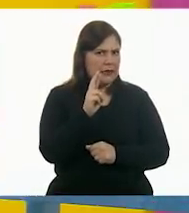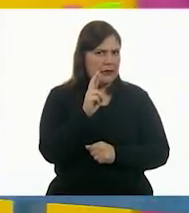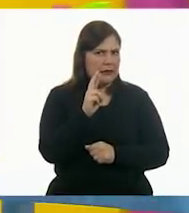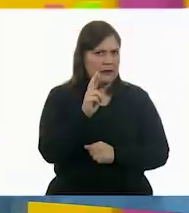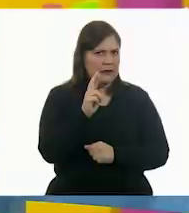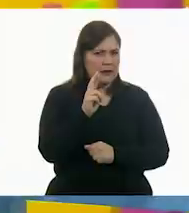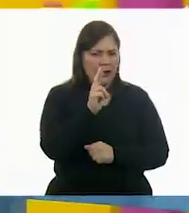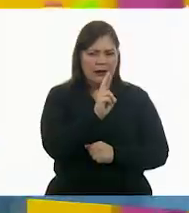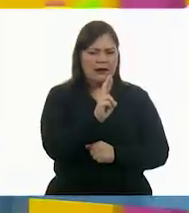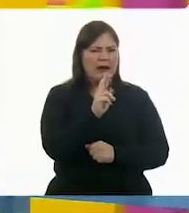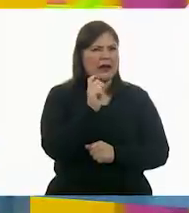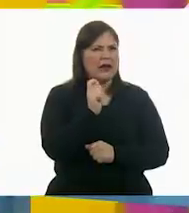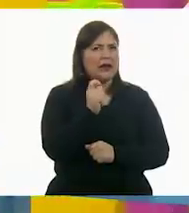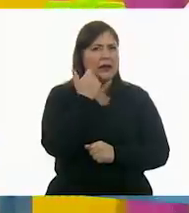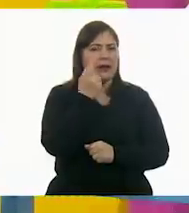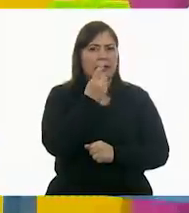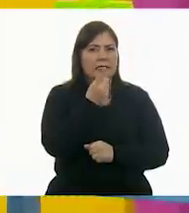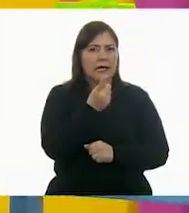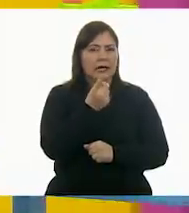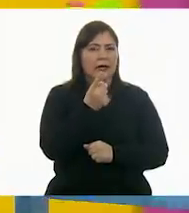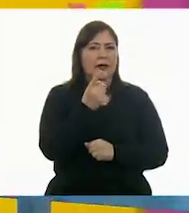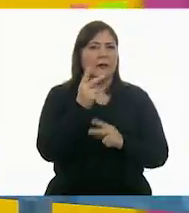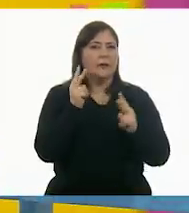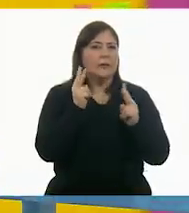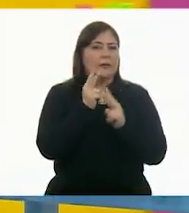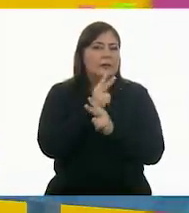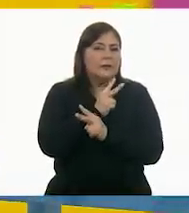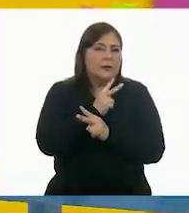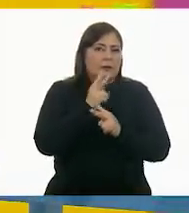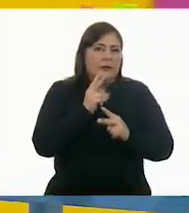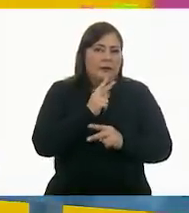dice respira.